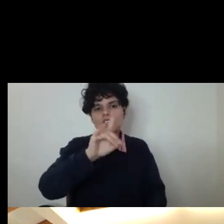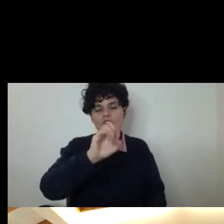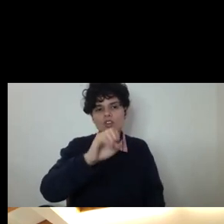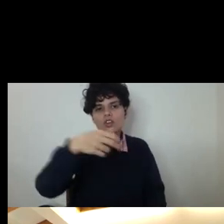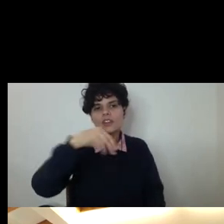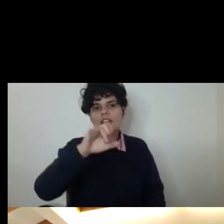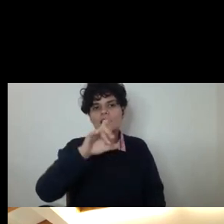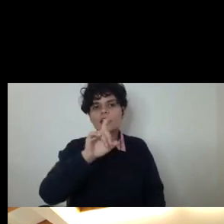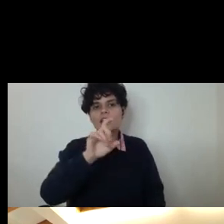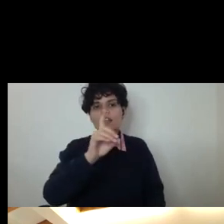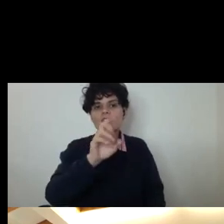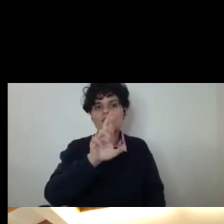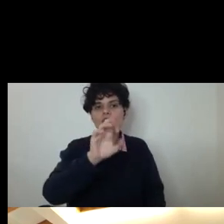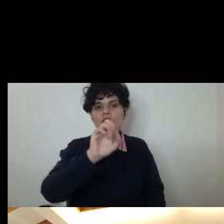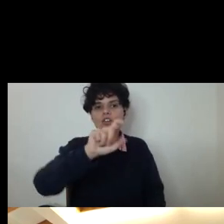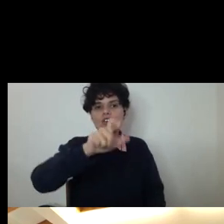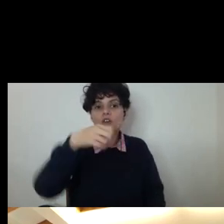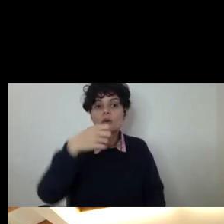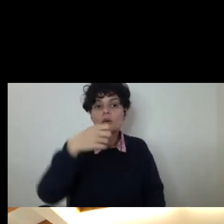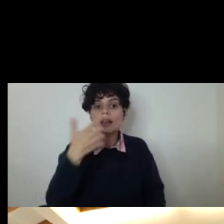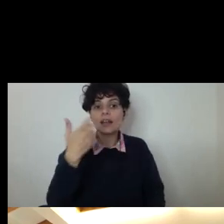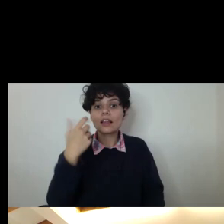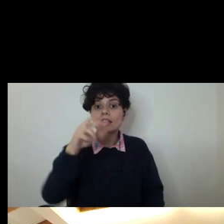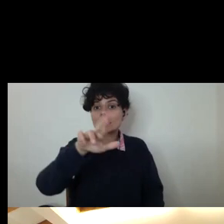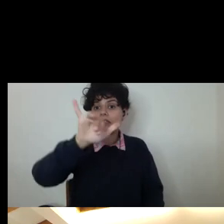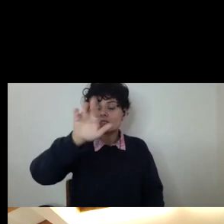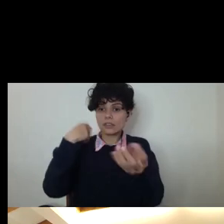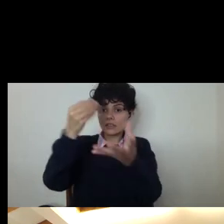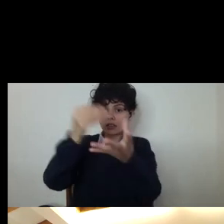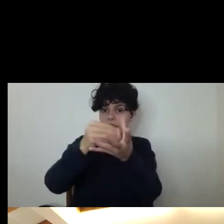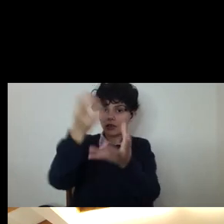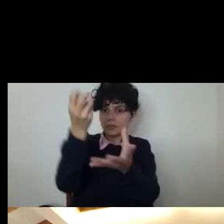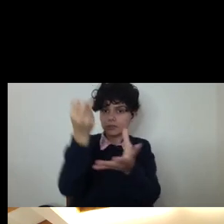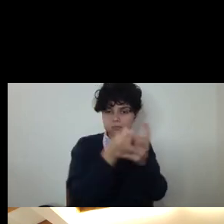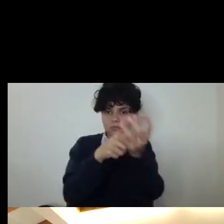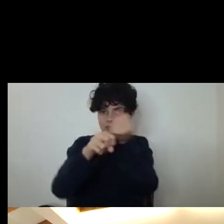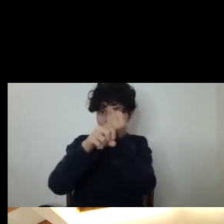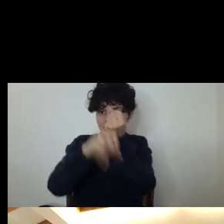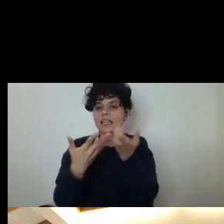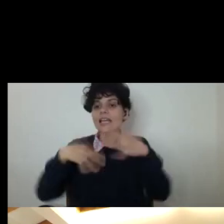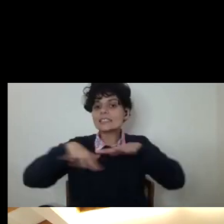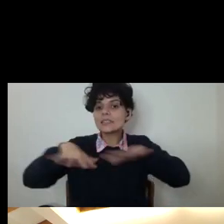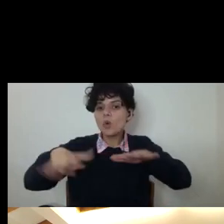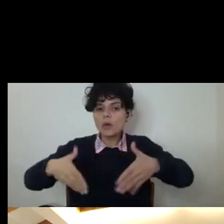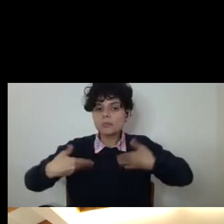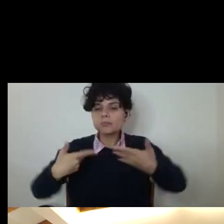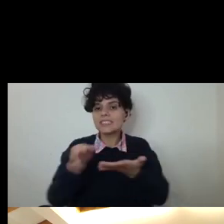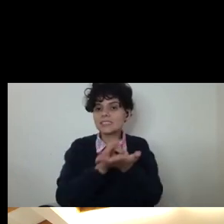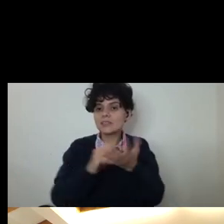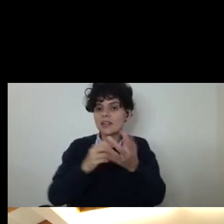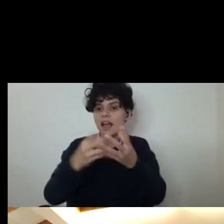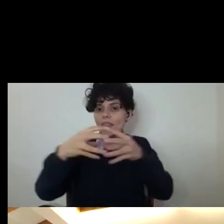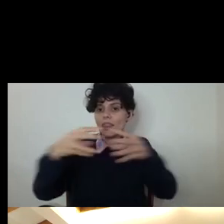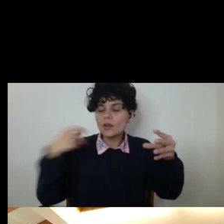granadina, induce la liberación, la fosforilación de Krebs y estimula la vía ERK, y que eso es completamente inhibido